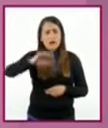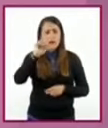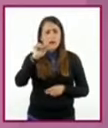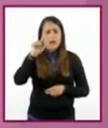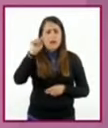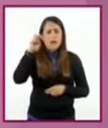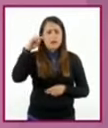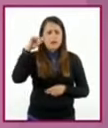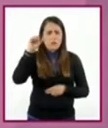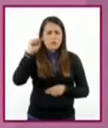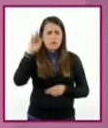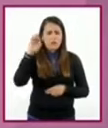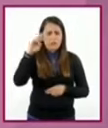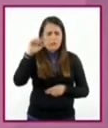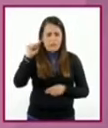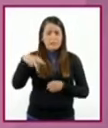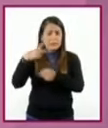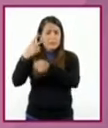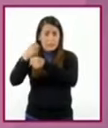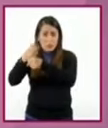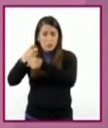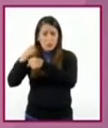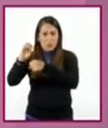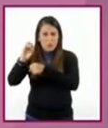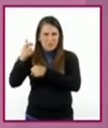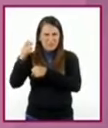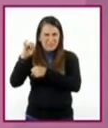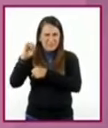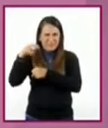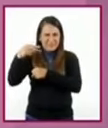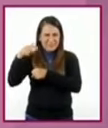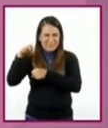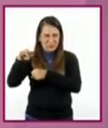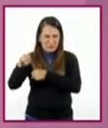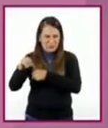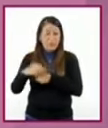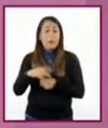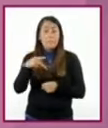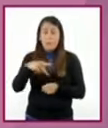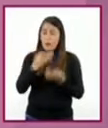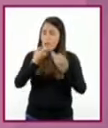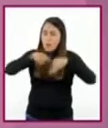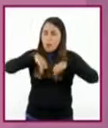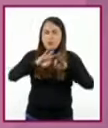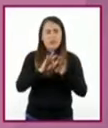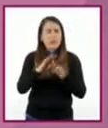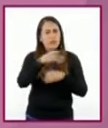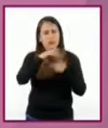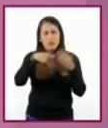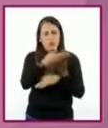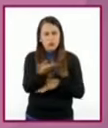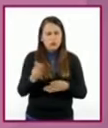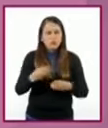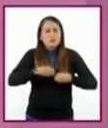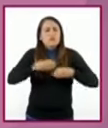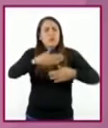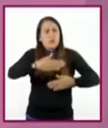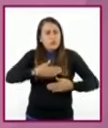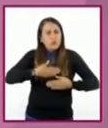segundo lugar, sin embargo, es un elemento muy importante para la mayoría de los seres vivos, pues en el proceso de